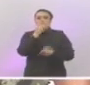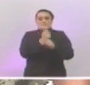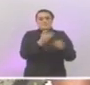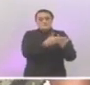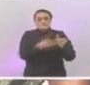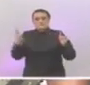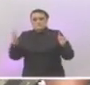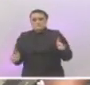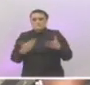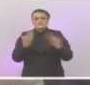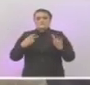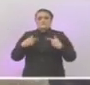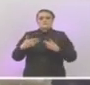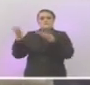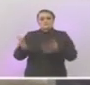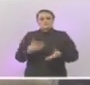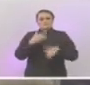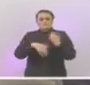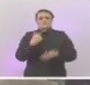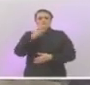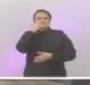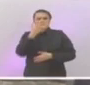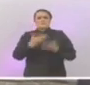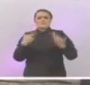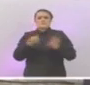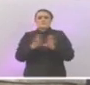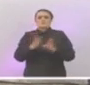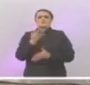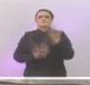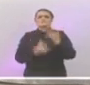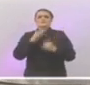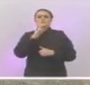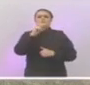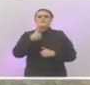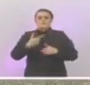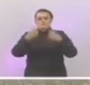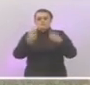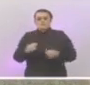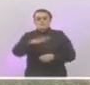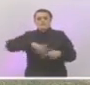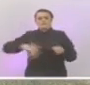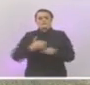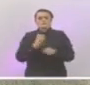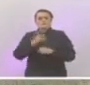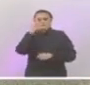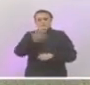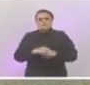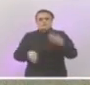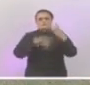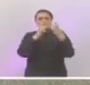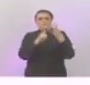etapa, cuya presencia y compromiso estará contribuyendo a mejorar la seguridad de nuestra entidad.